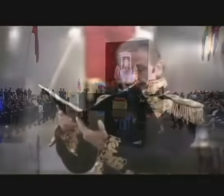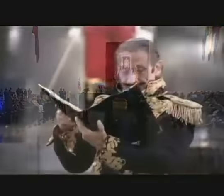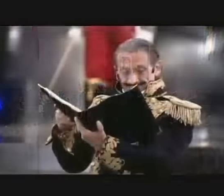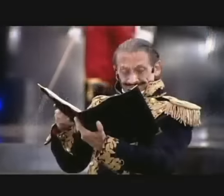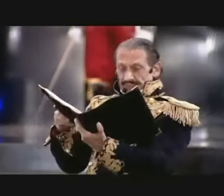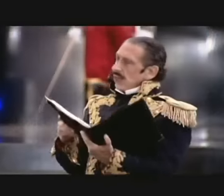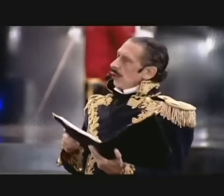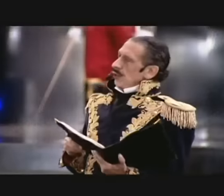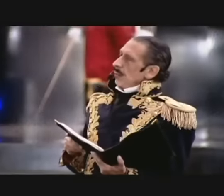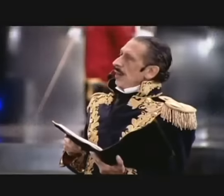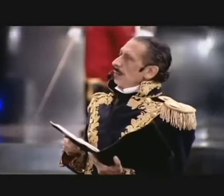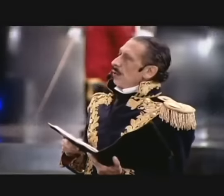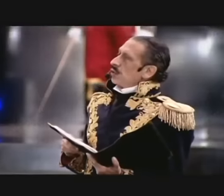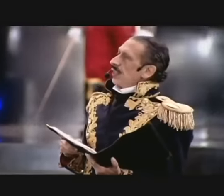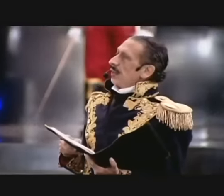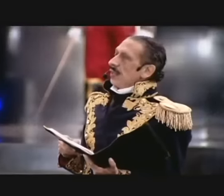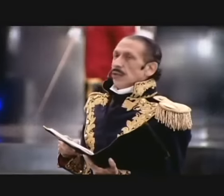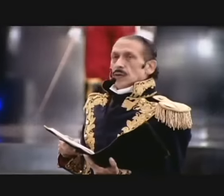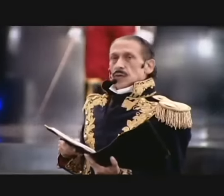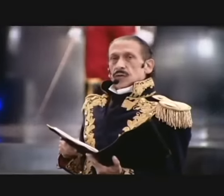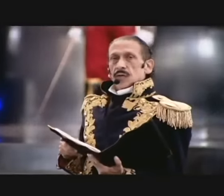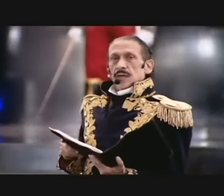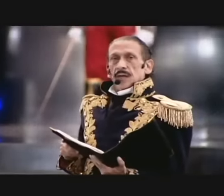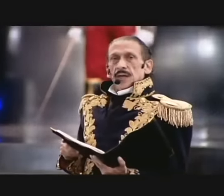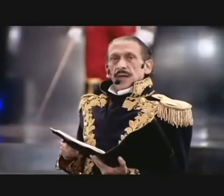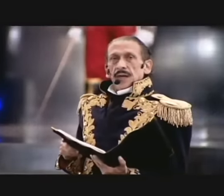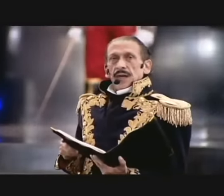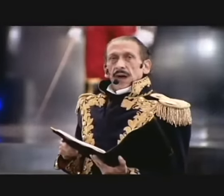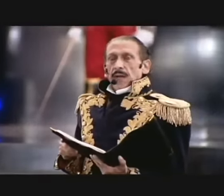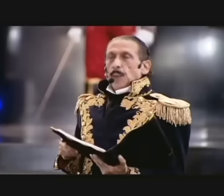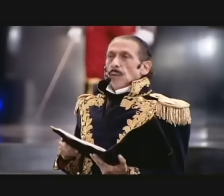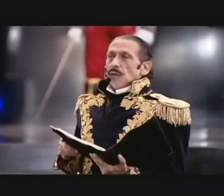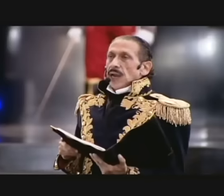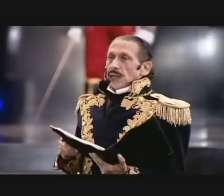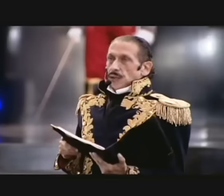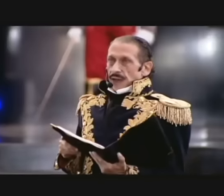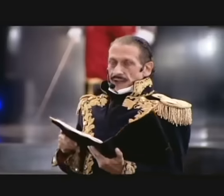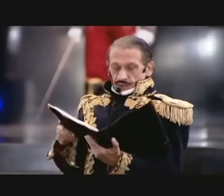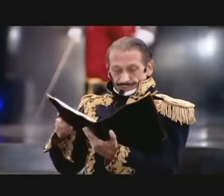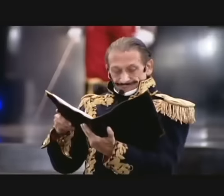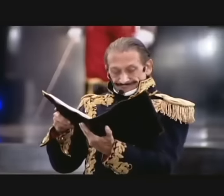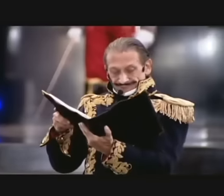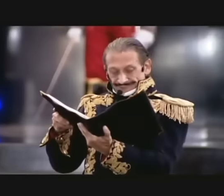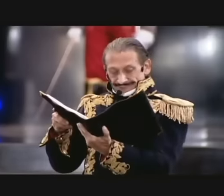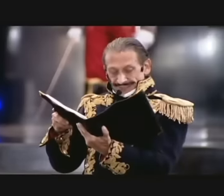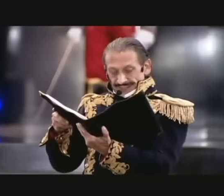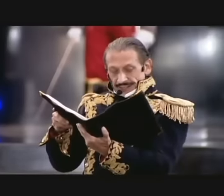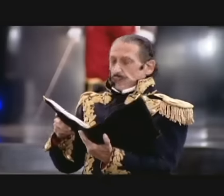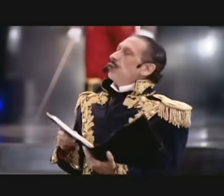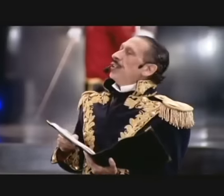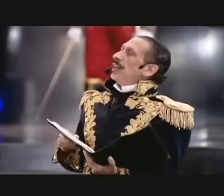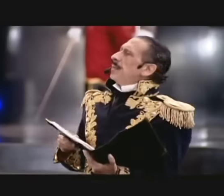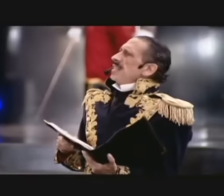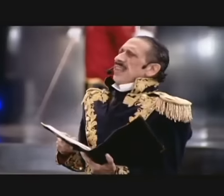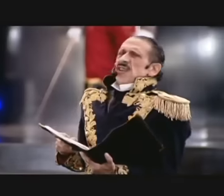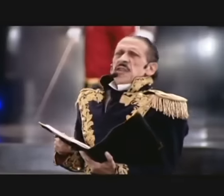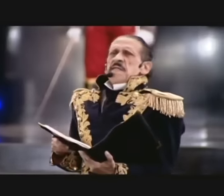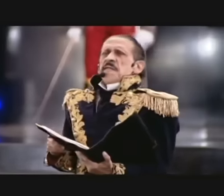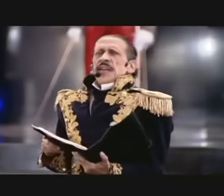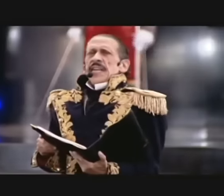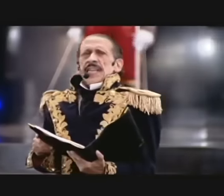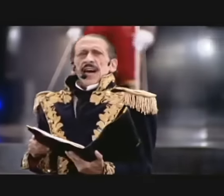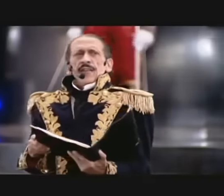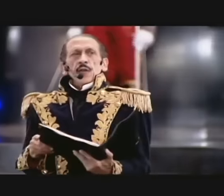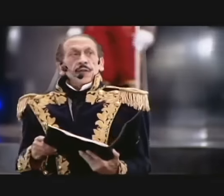apresados. Los llevamos detenidos al pueblo de El Dorado, donde me